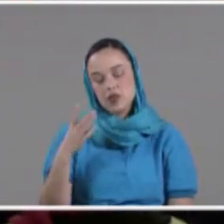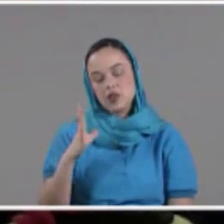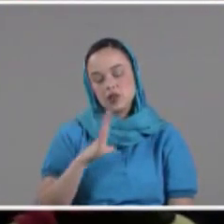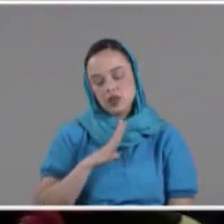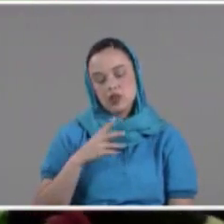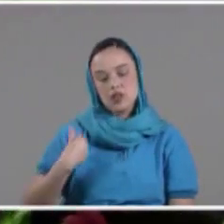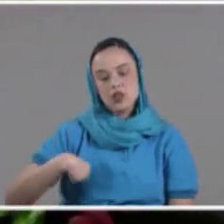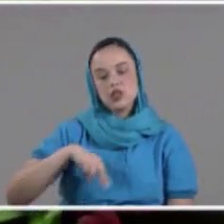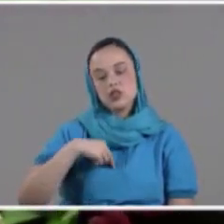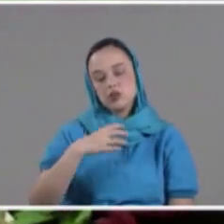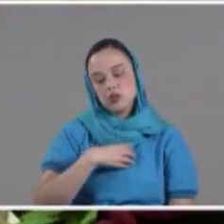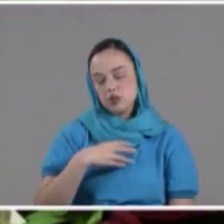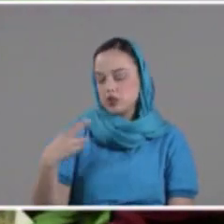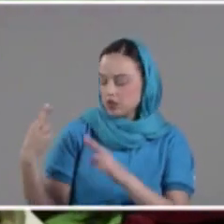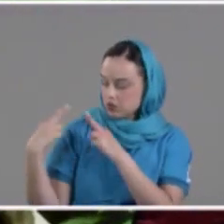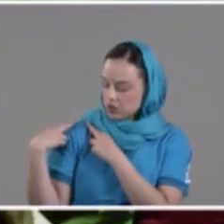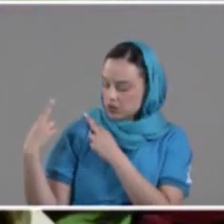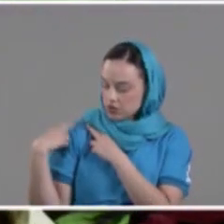responsabilidad